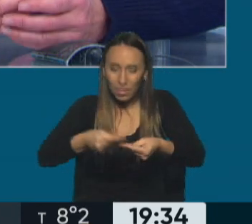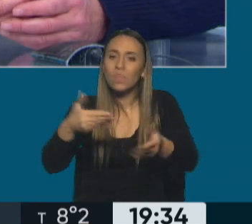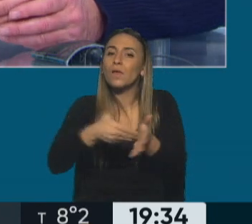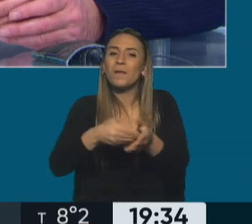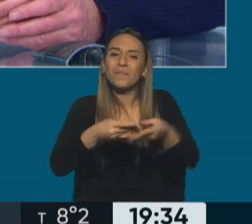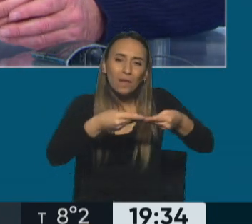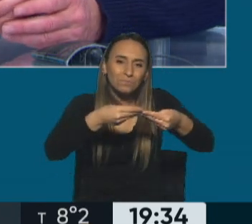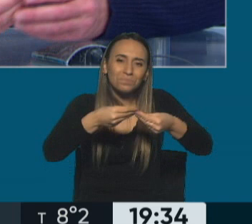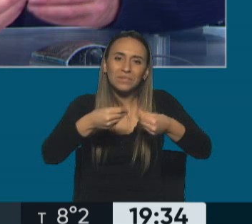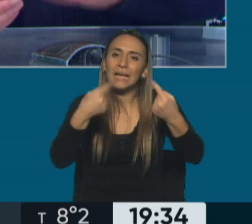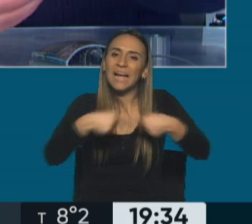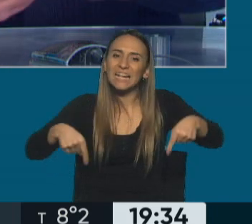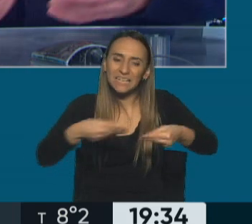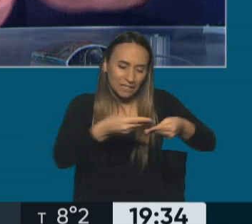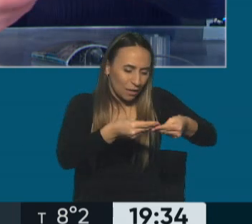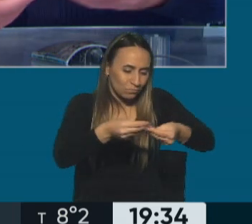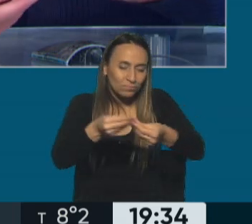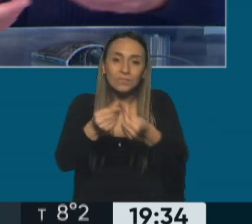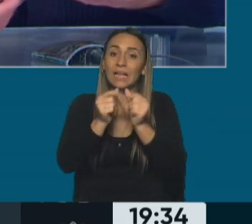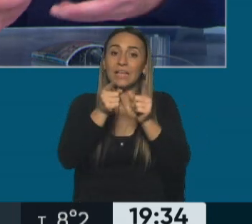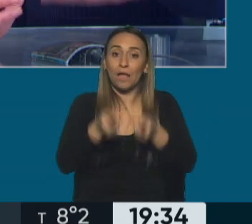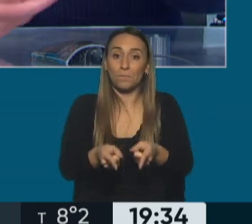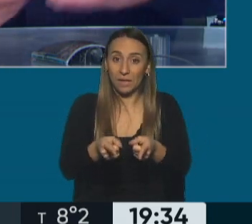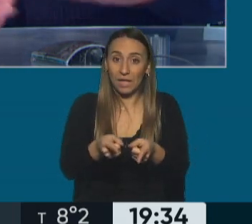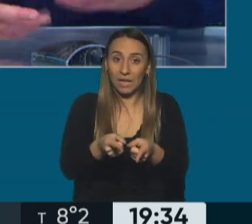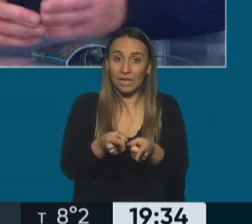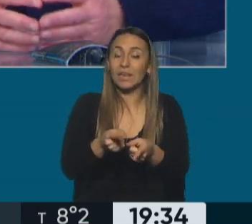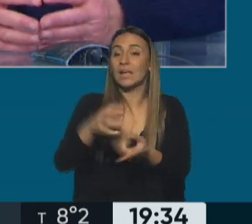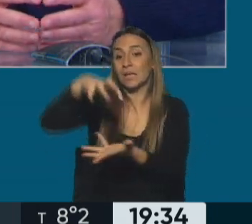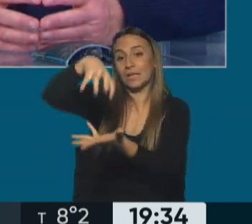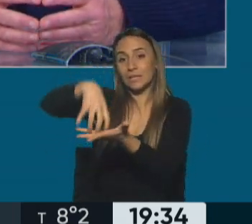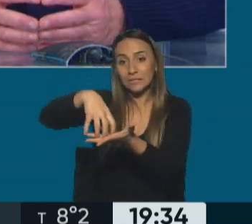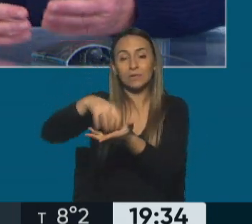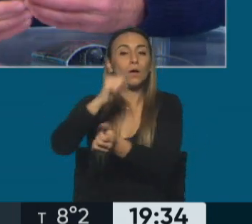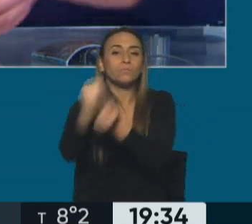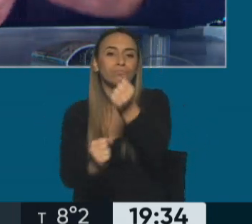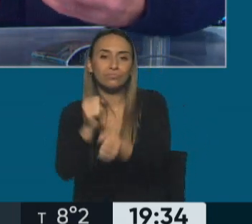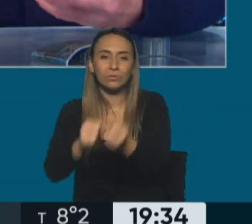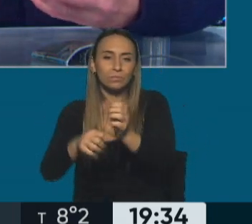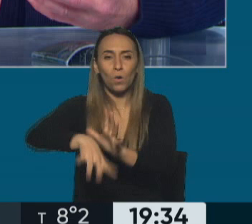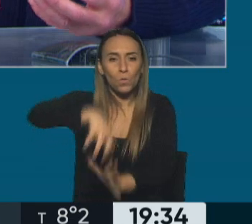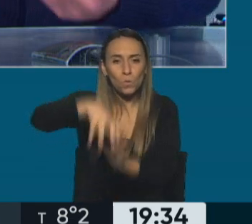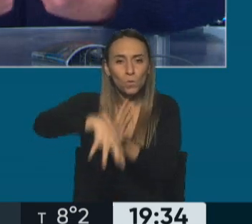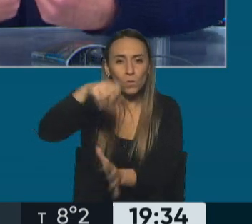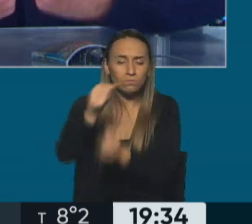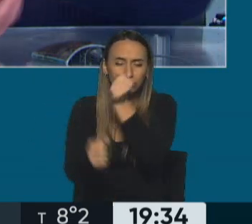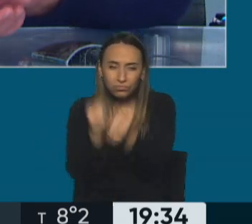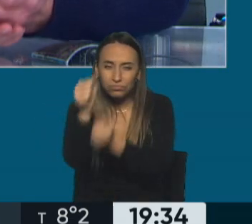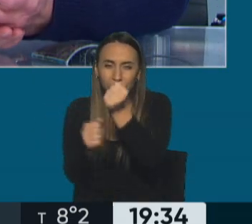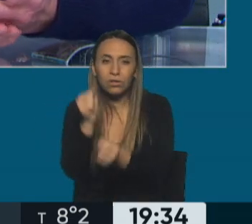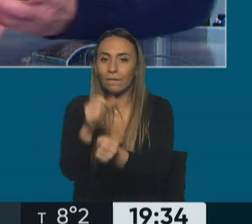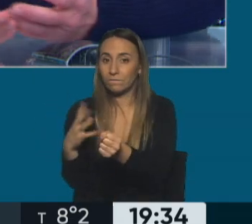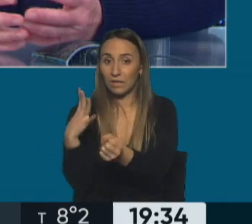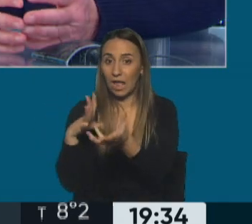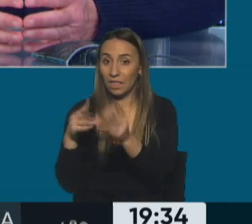ciertas situaciones y de cómo están también las refinerías adaptadas a eso. Entonces nosotros, Argentina, por ejemplo, importa gasoil, pero